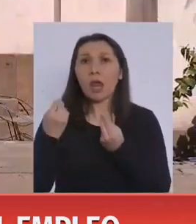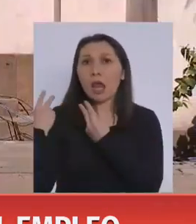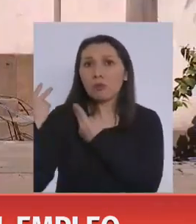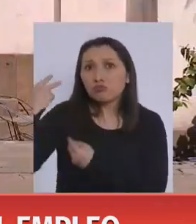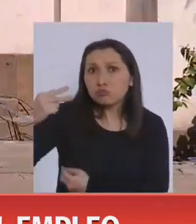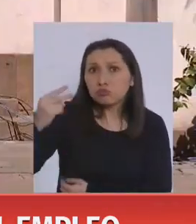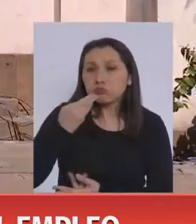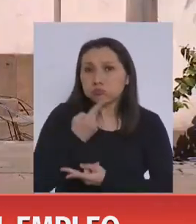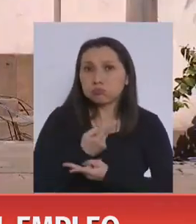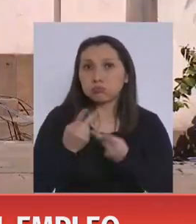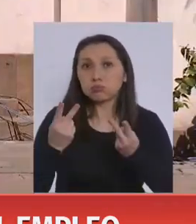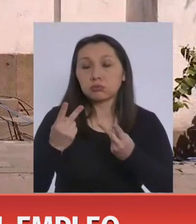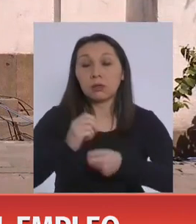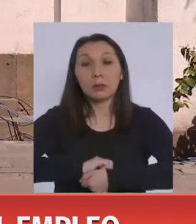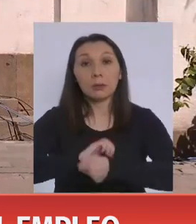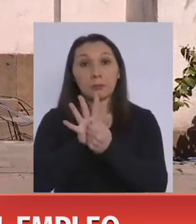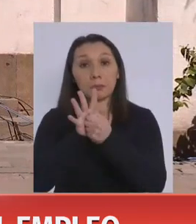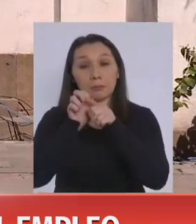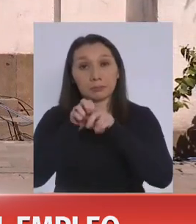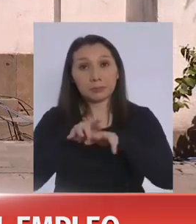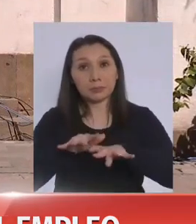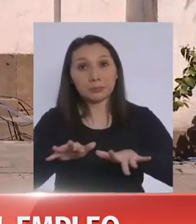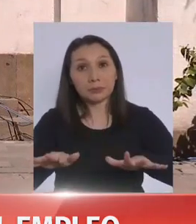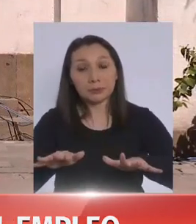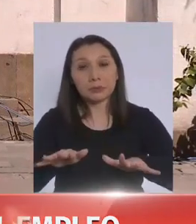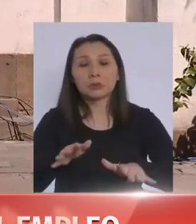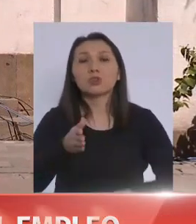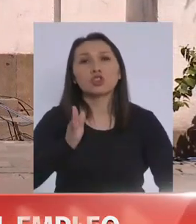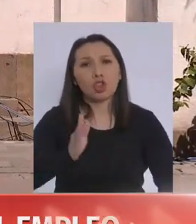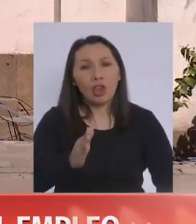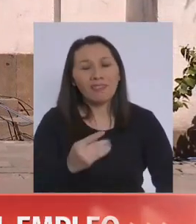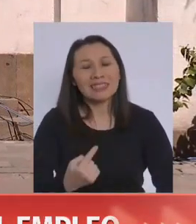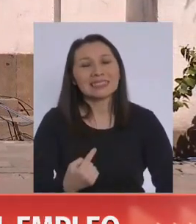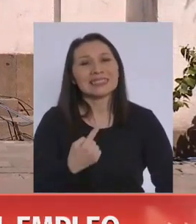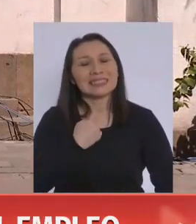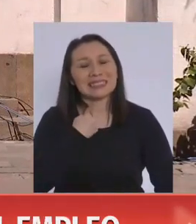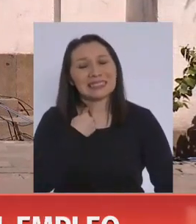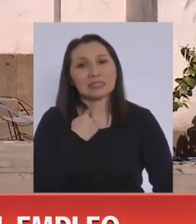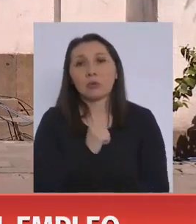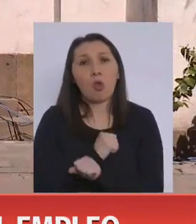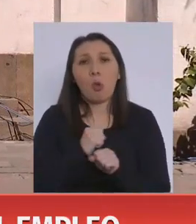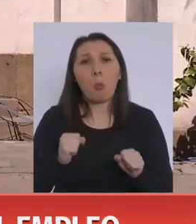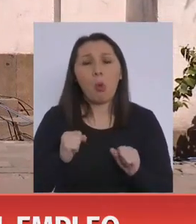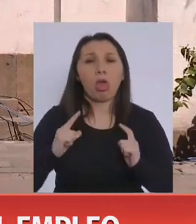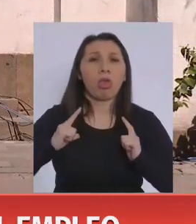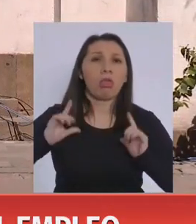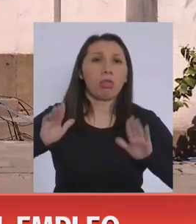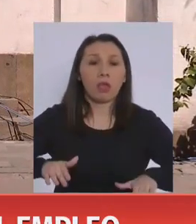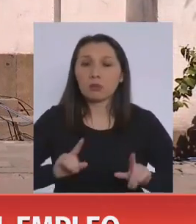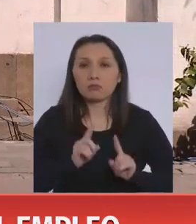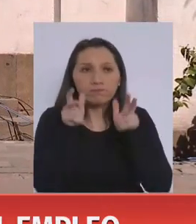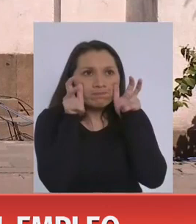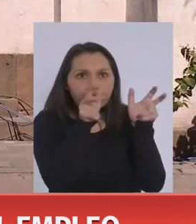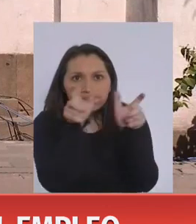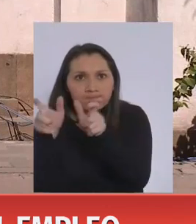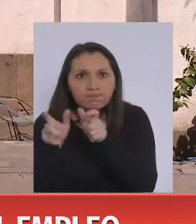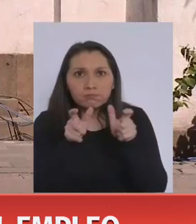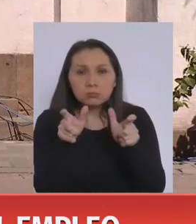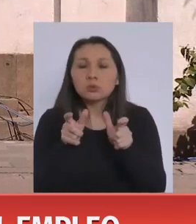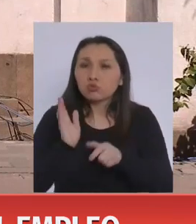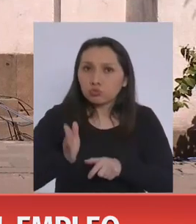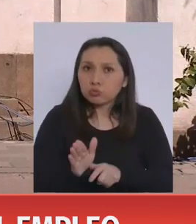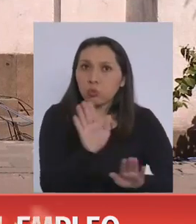noticias. La pandemia del coronavirus nos sigue golpeando y no podemos bajar la guardia y debemos seguir